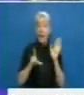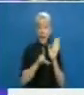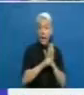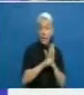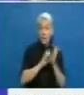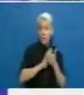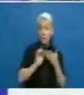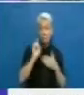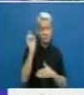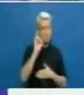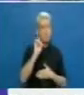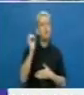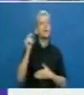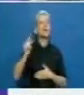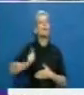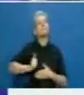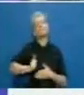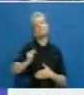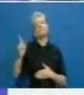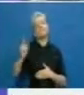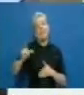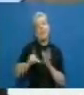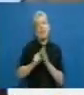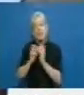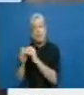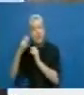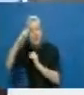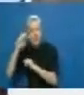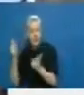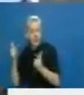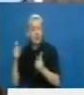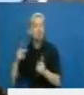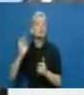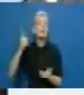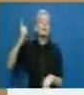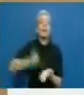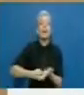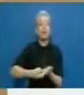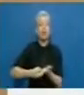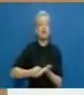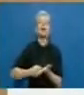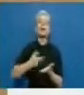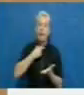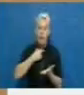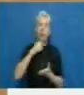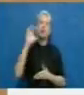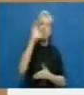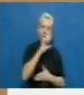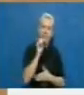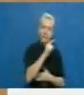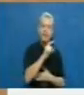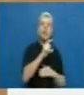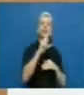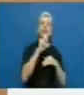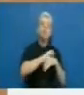gobierno militar no tenía congreso. Fue un decreto de la dictadura de imponer una promoción industrial para las provincias de Cuyo,